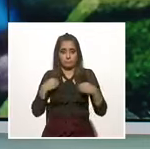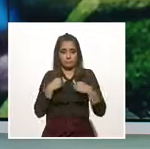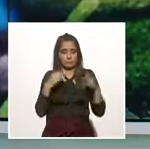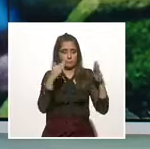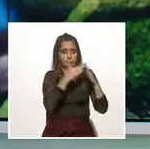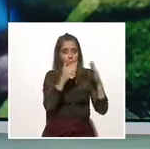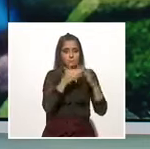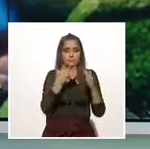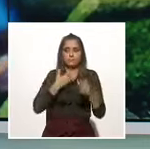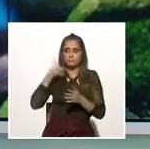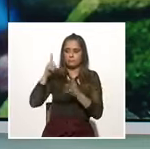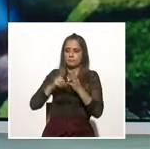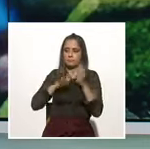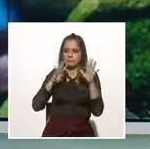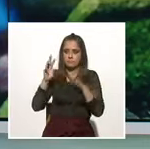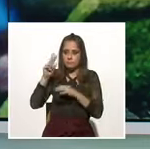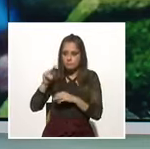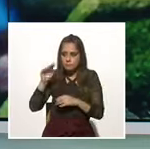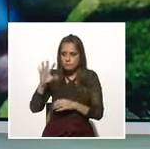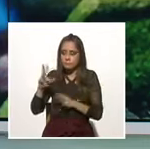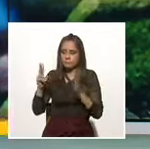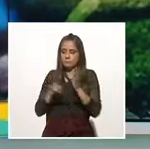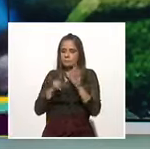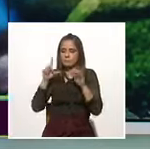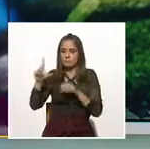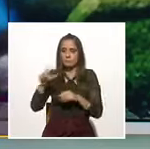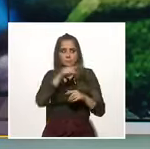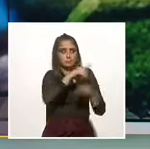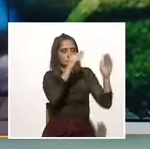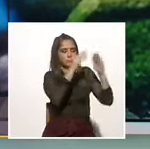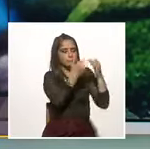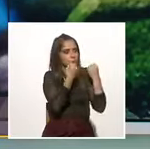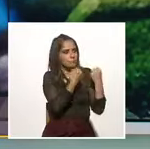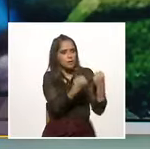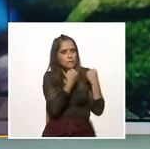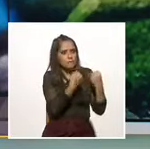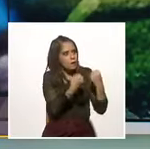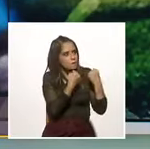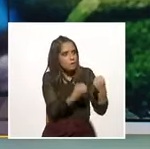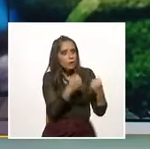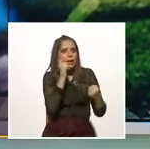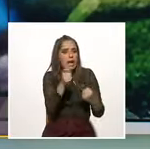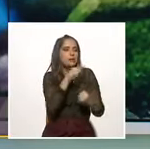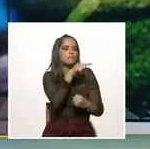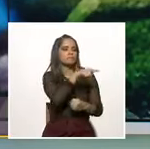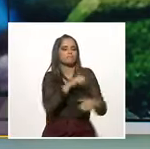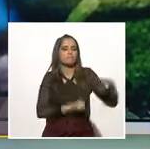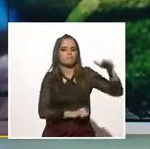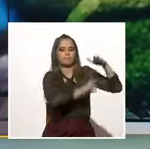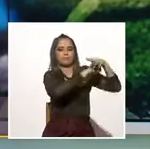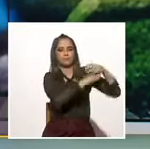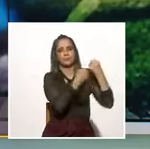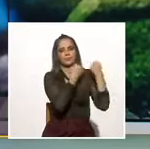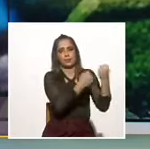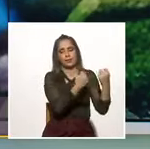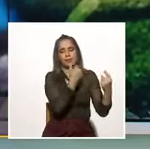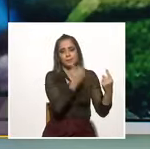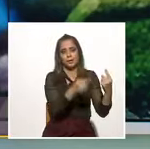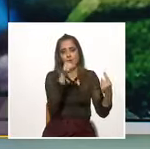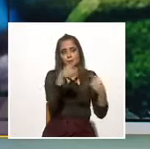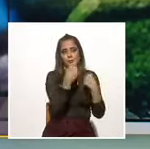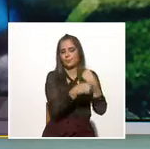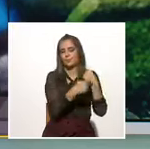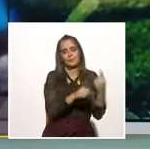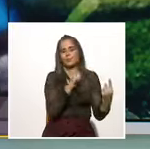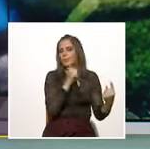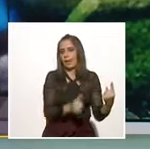los sismos que hemos estado viviendo, es que quiere decir que está bien construida, o sea... Digo, para que también tengamos una